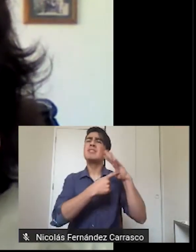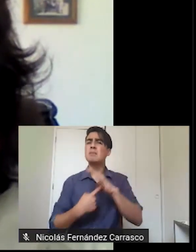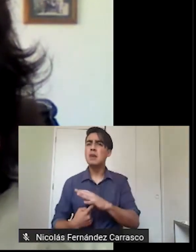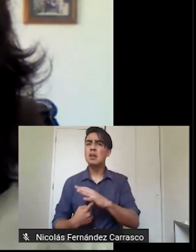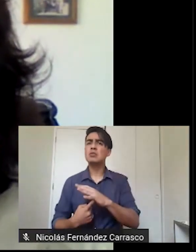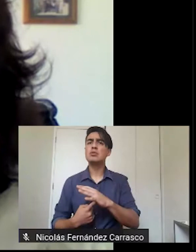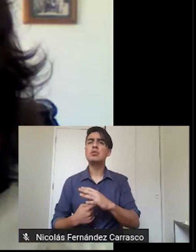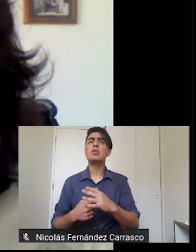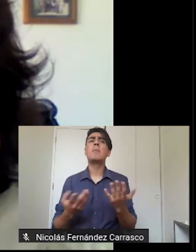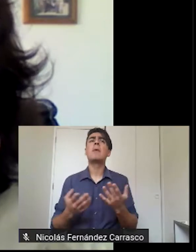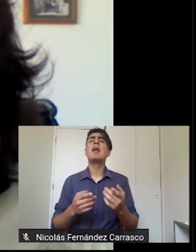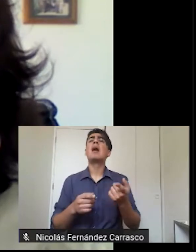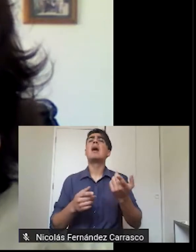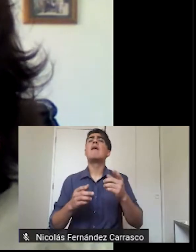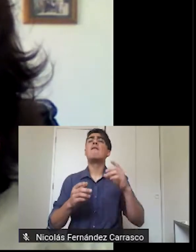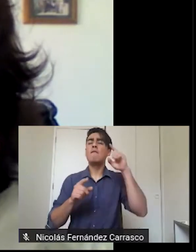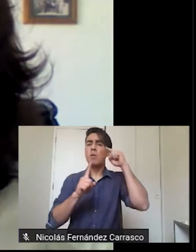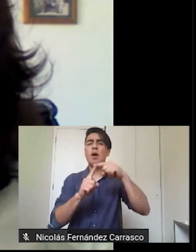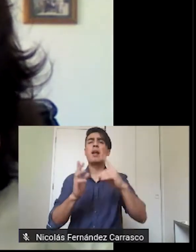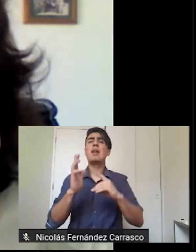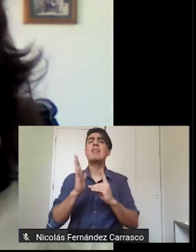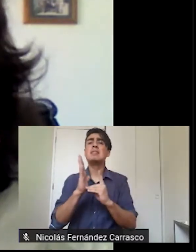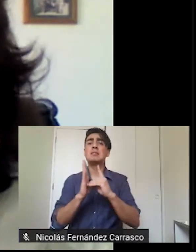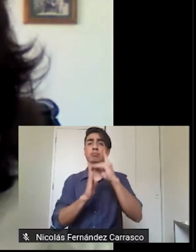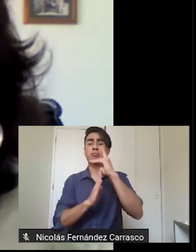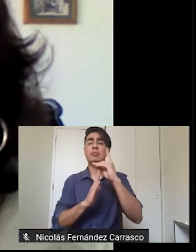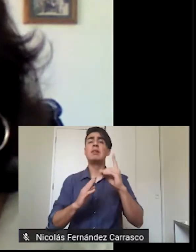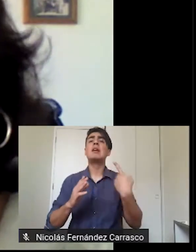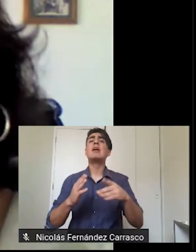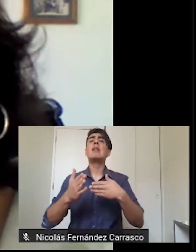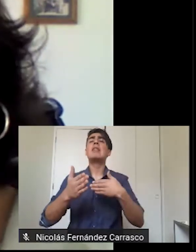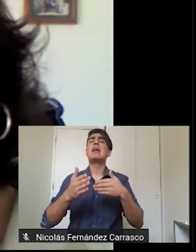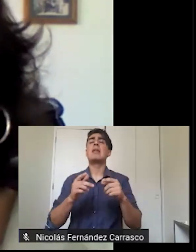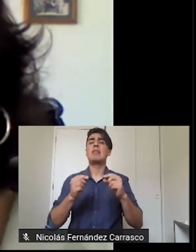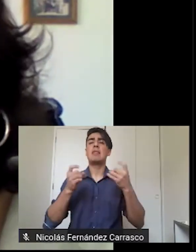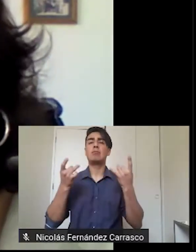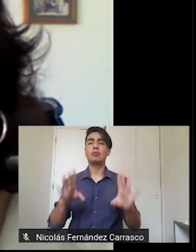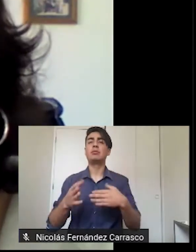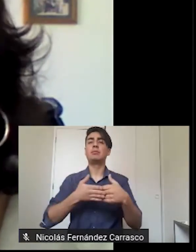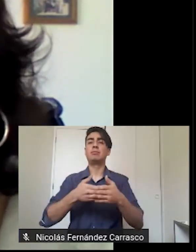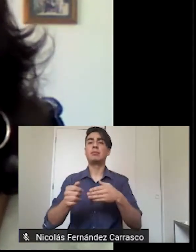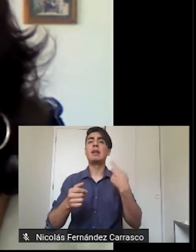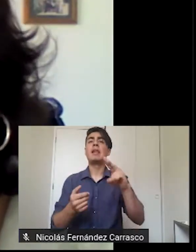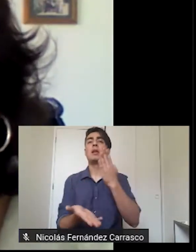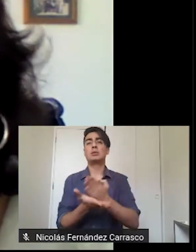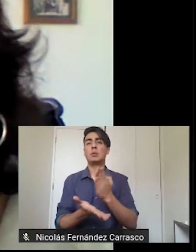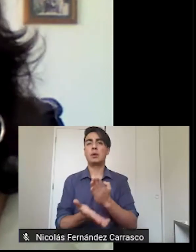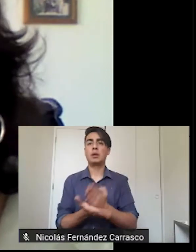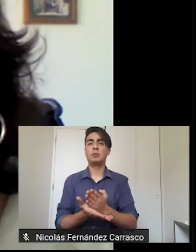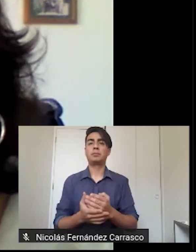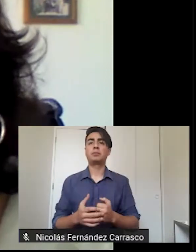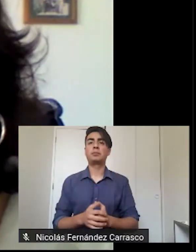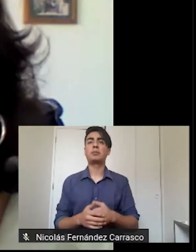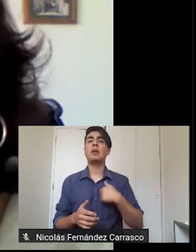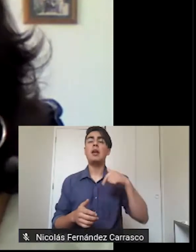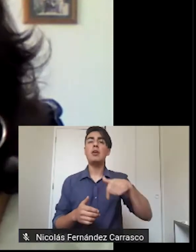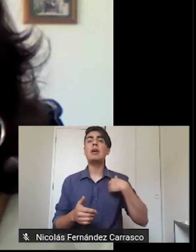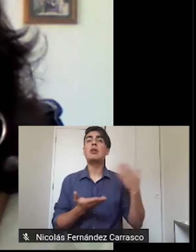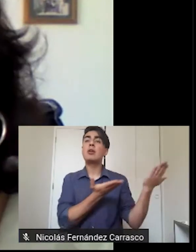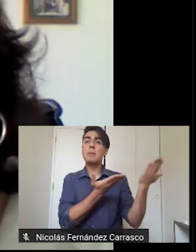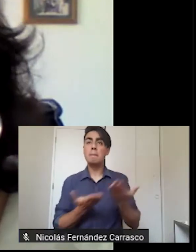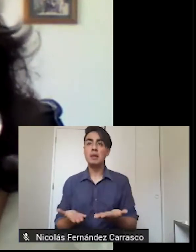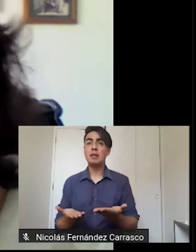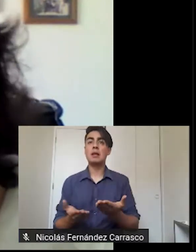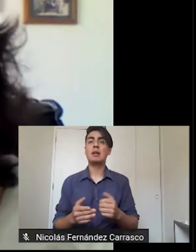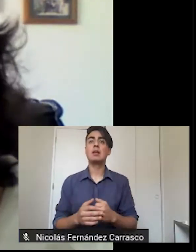través del desarrollo democrático en la escuela? Para dar inicio a este momento, quiero invitar a la decana de la Facultad de Filosofía y